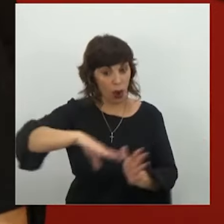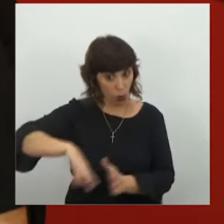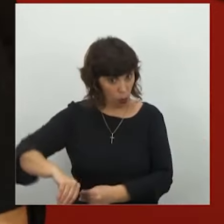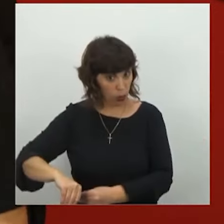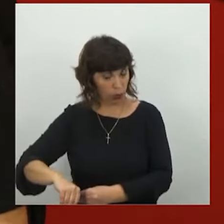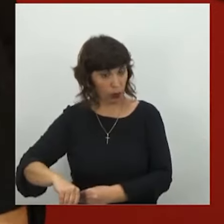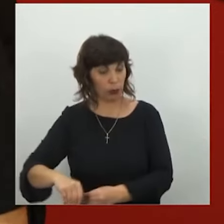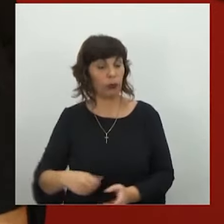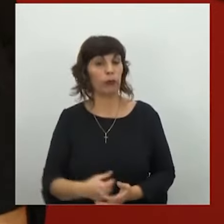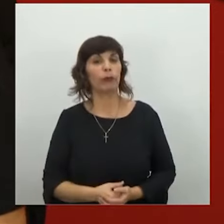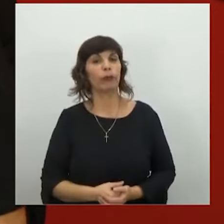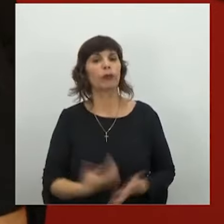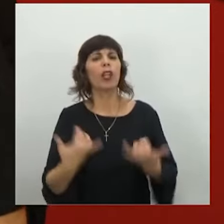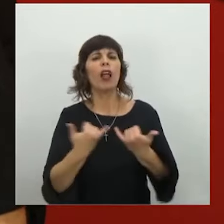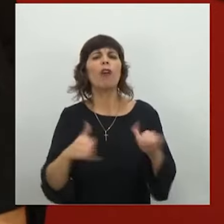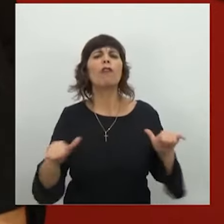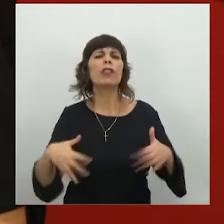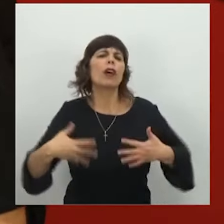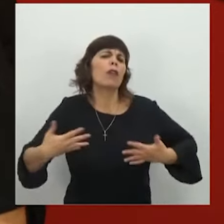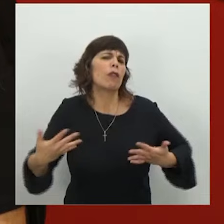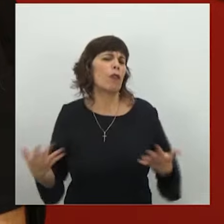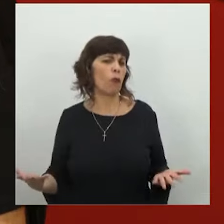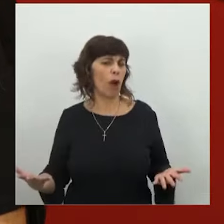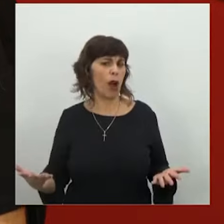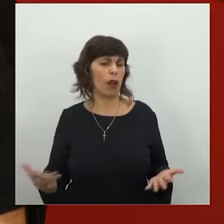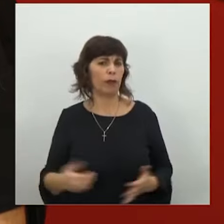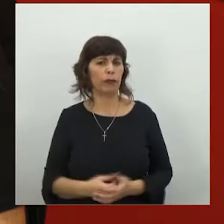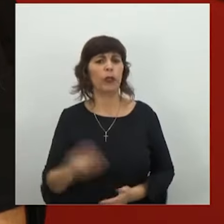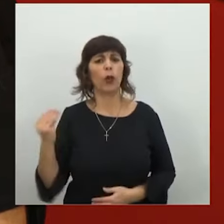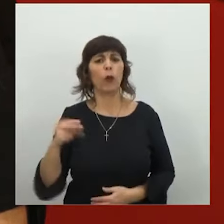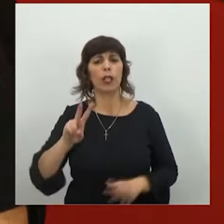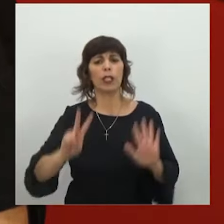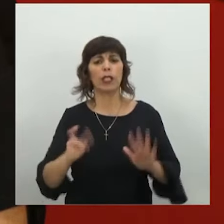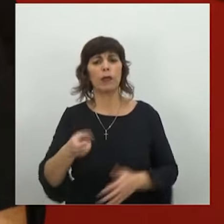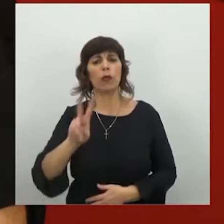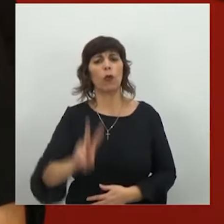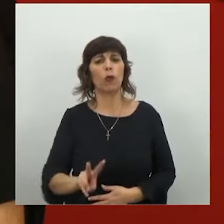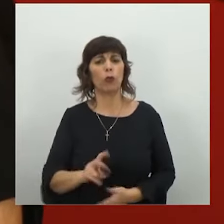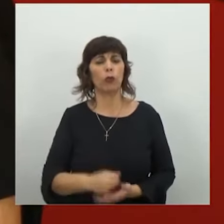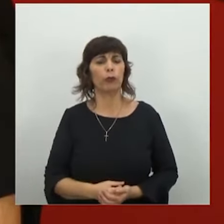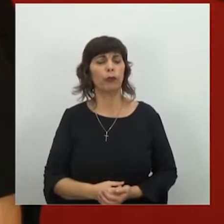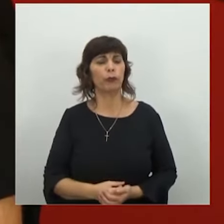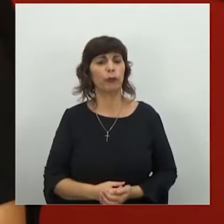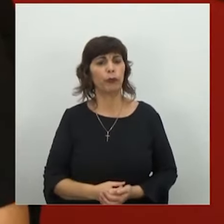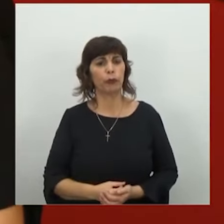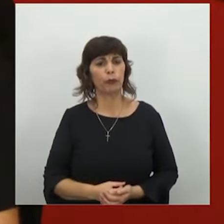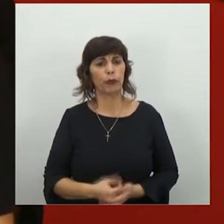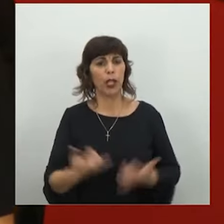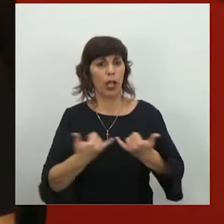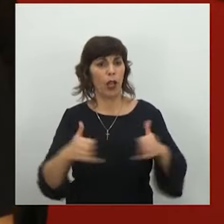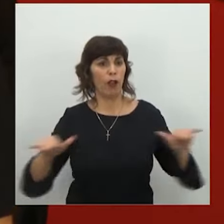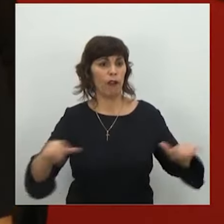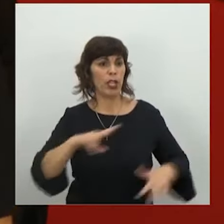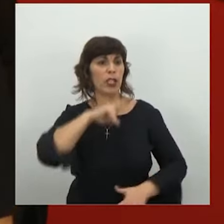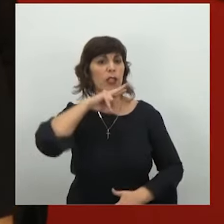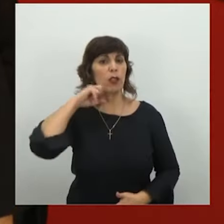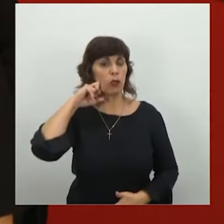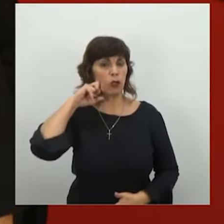leer en Juan 7, versículo 2, dice: y estaba cerca la fiesta de los